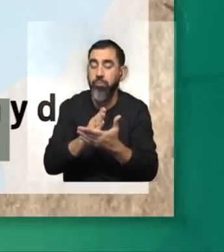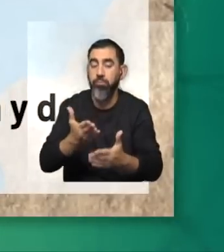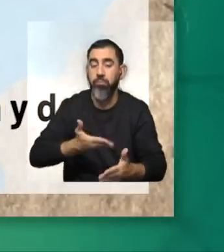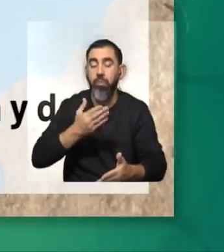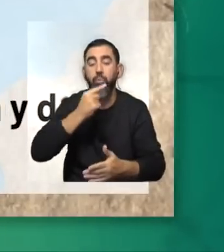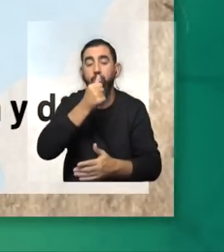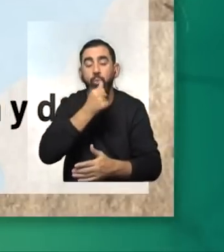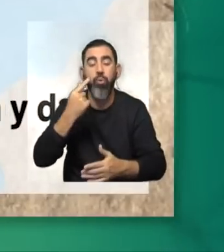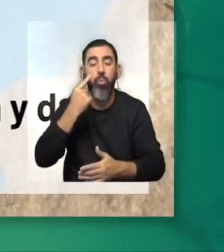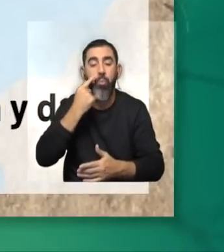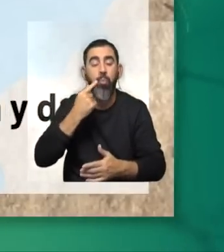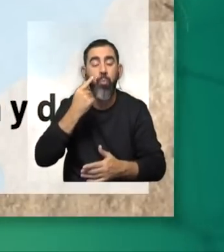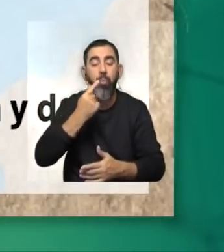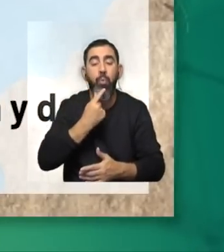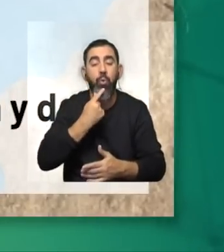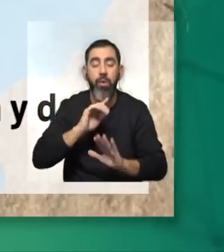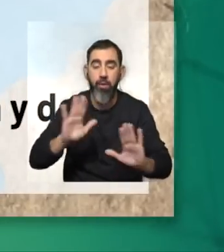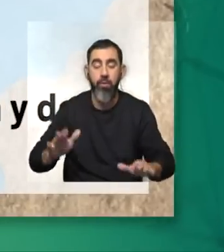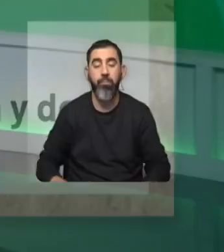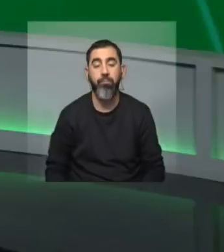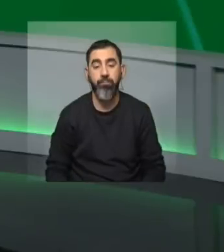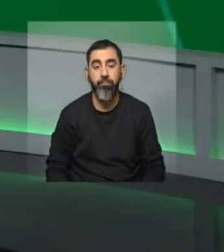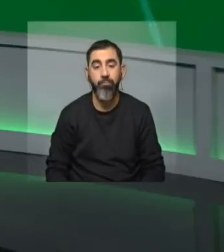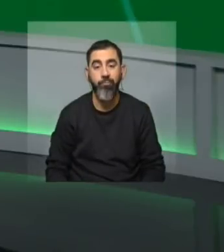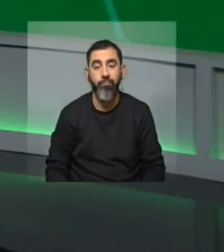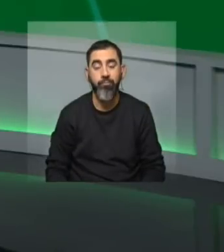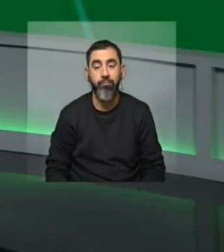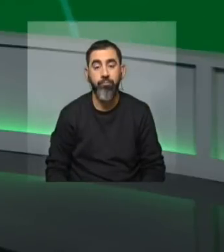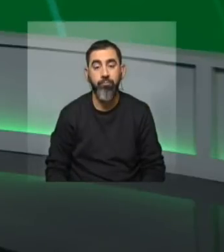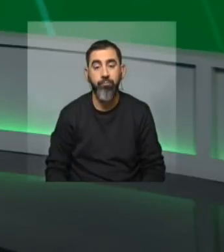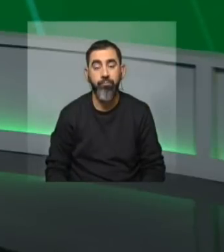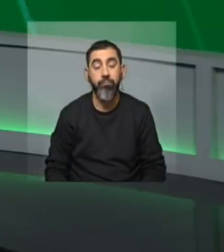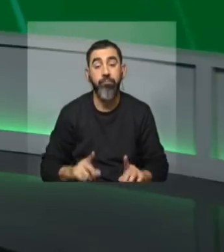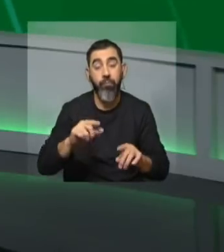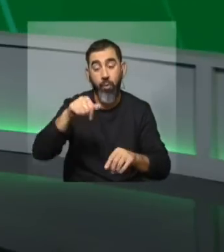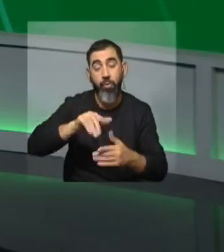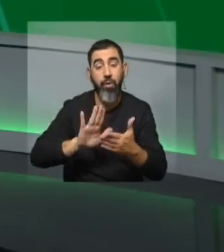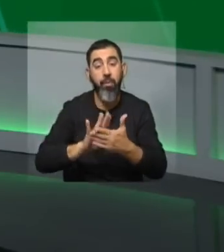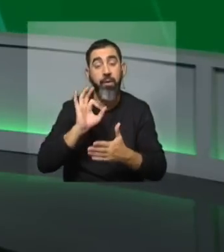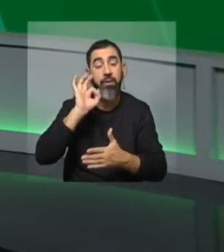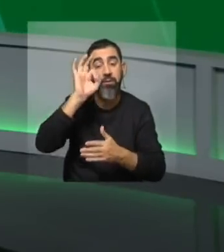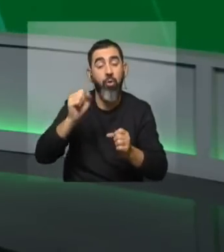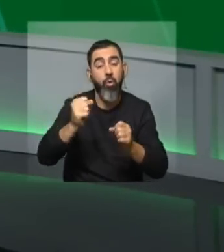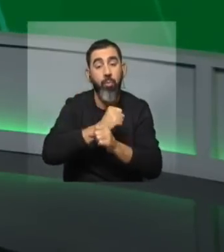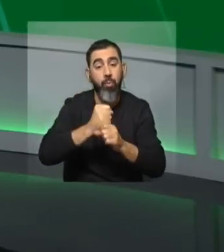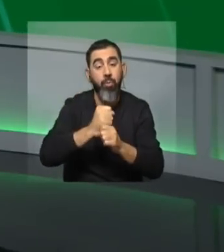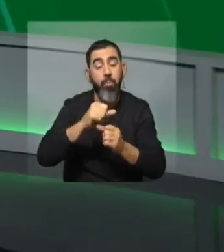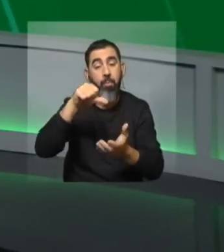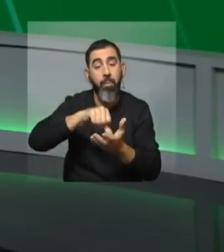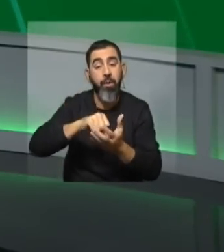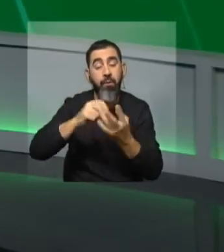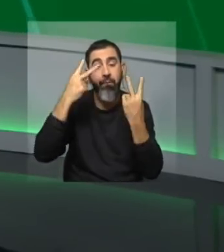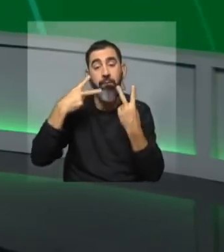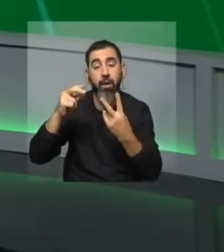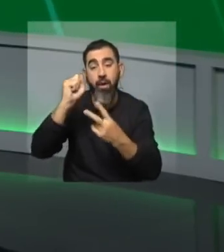soluciones políticas para superar conflictos. Y sobre este tema agregamos que hoy de mañana el Senado aprobó la salida del país del presidente